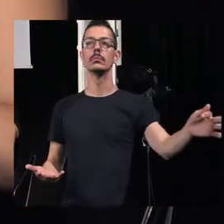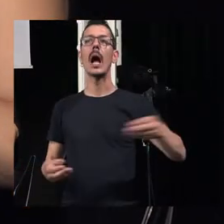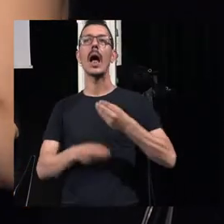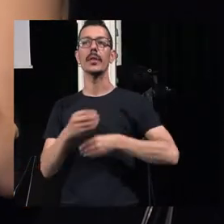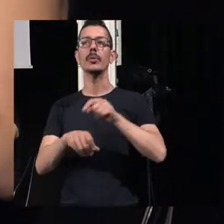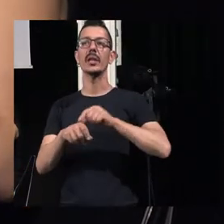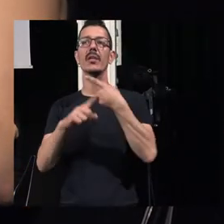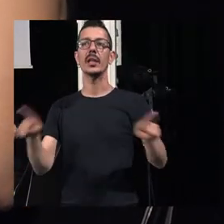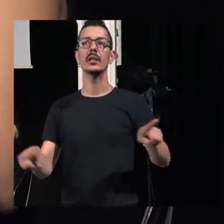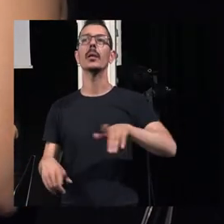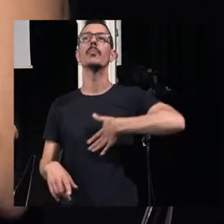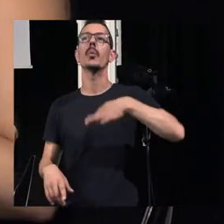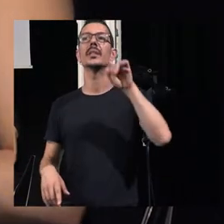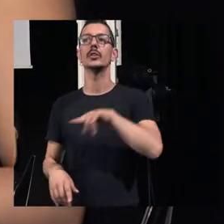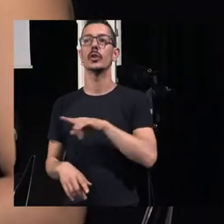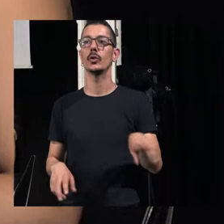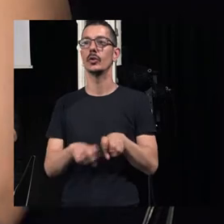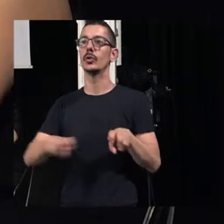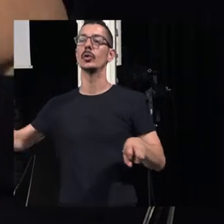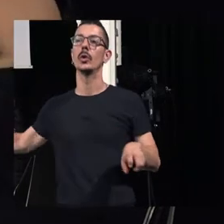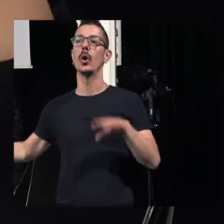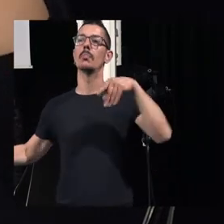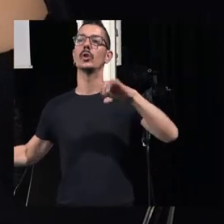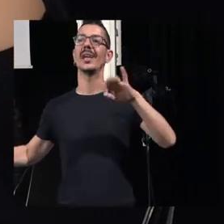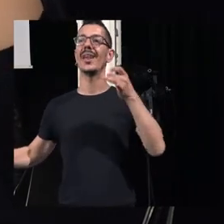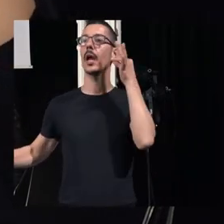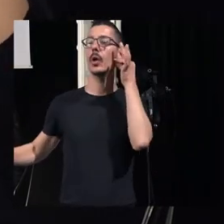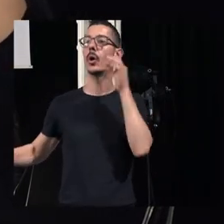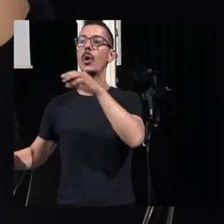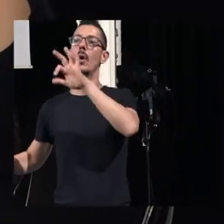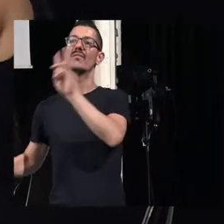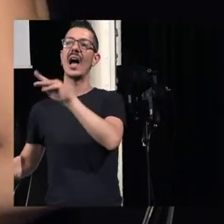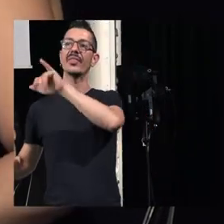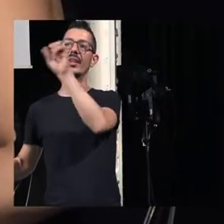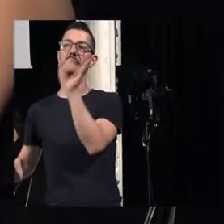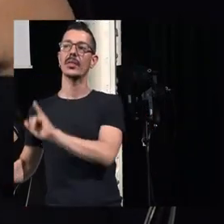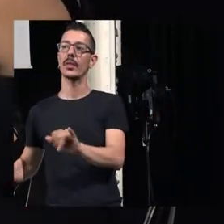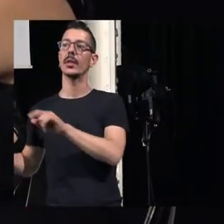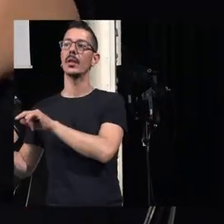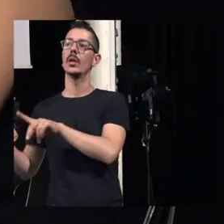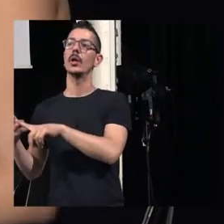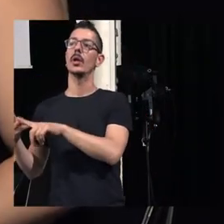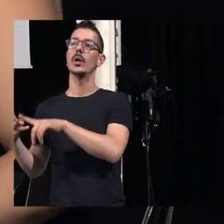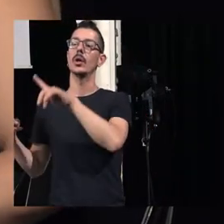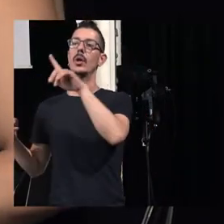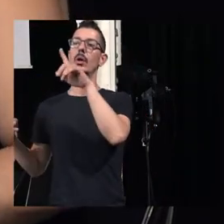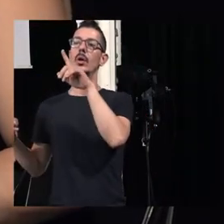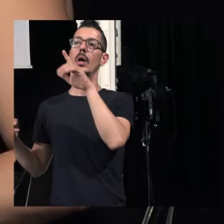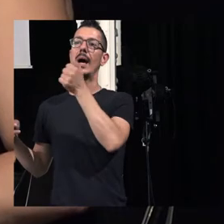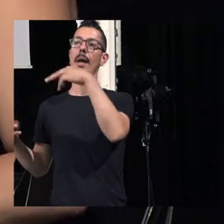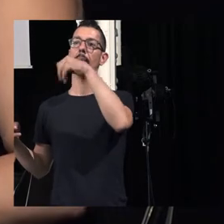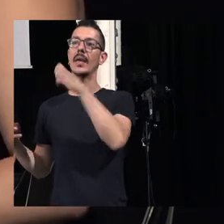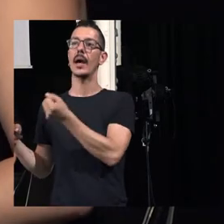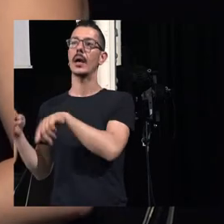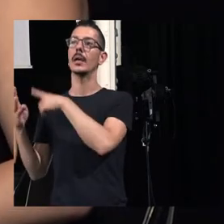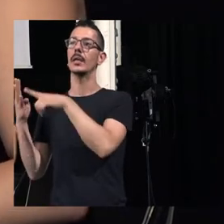Me acompañan Marisela Montenegro, Iñaki Vázquez, Sabrina Sánchez, Rodrigo Araneda y Giovanna Rincón desde